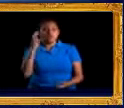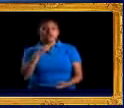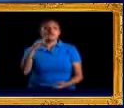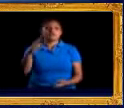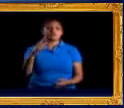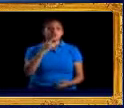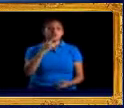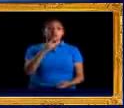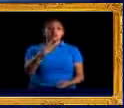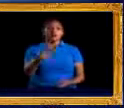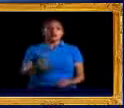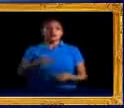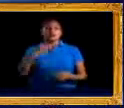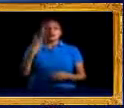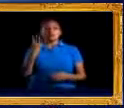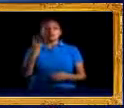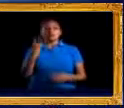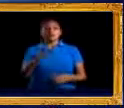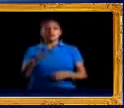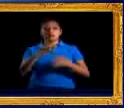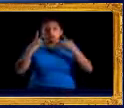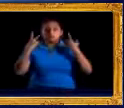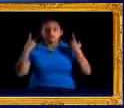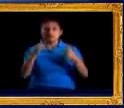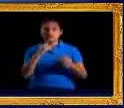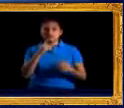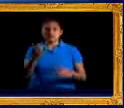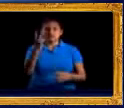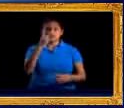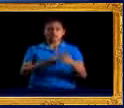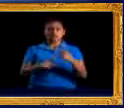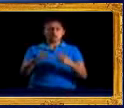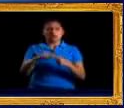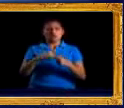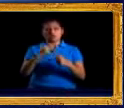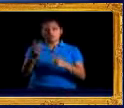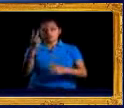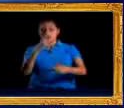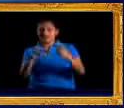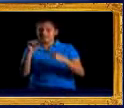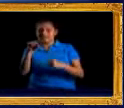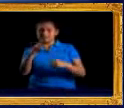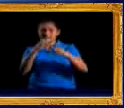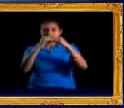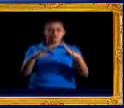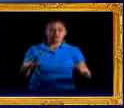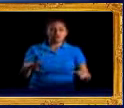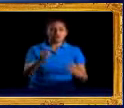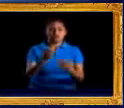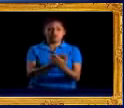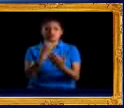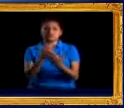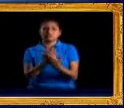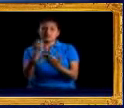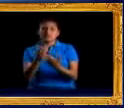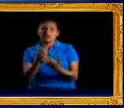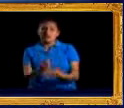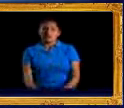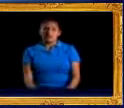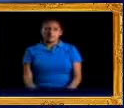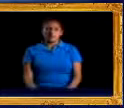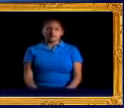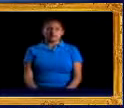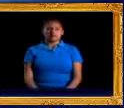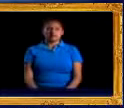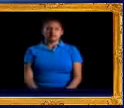ven. Pero mire lo interesante, que cuando viene este colapso financiero, esta crisis económica mundial,